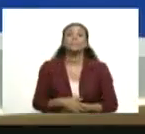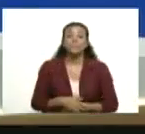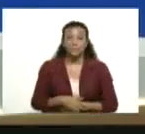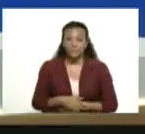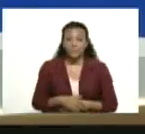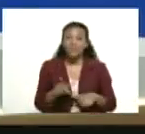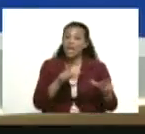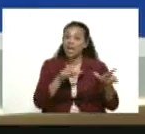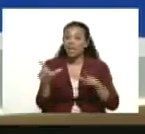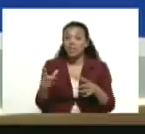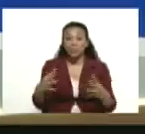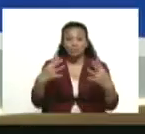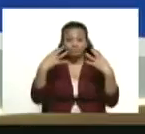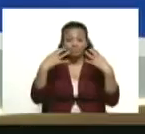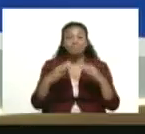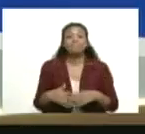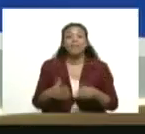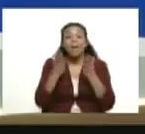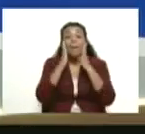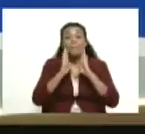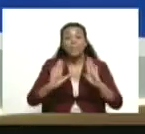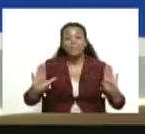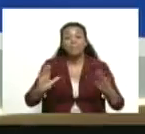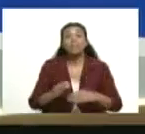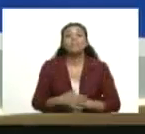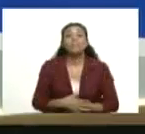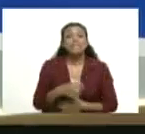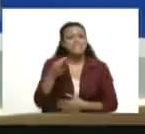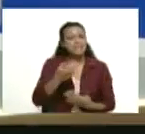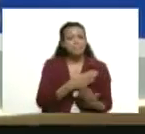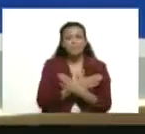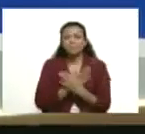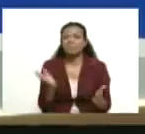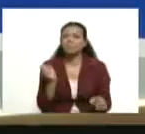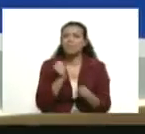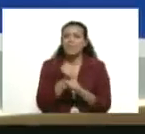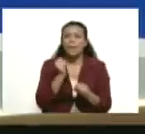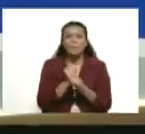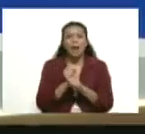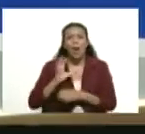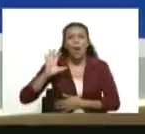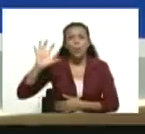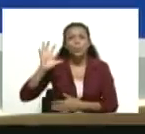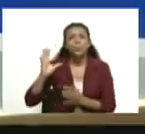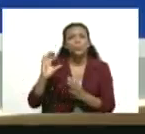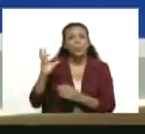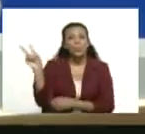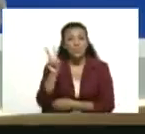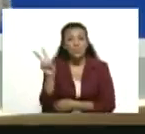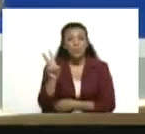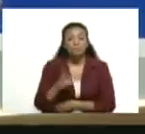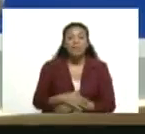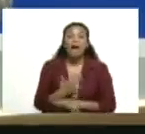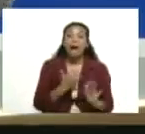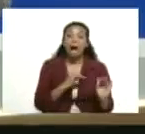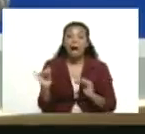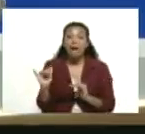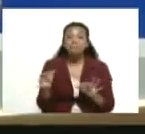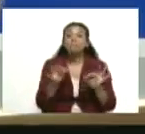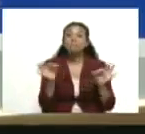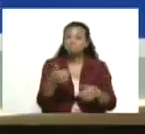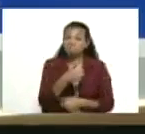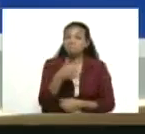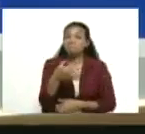Aquí estoy pues, bendito y bendecido, siempre dispuesto a trabajar por nuestra patria. Tenemos un programa